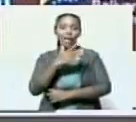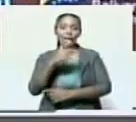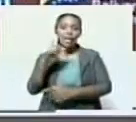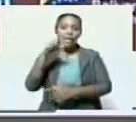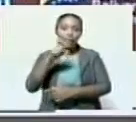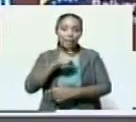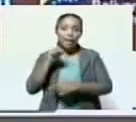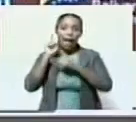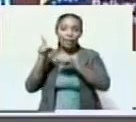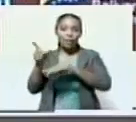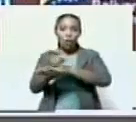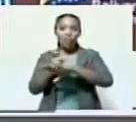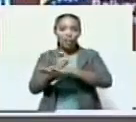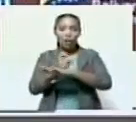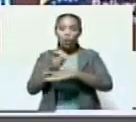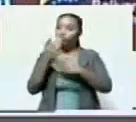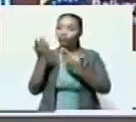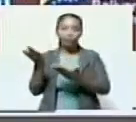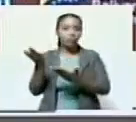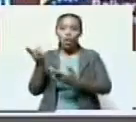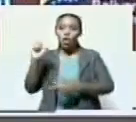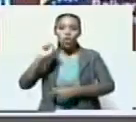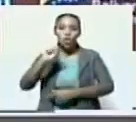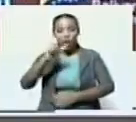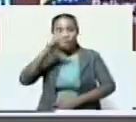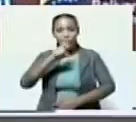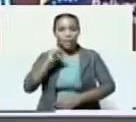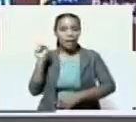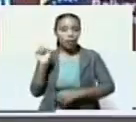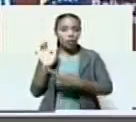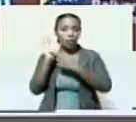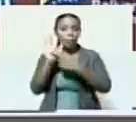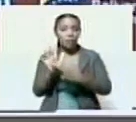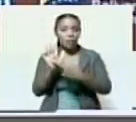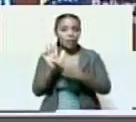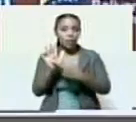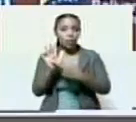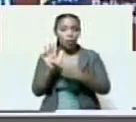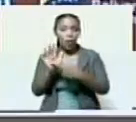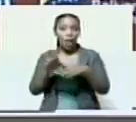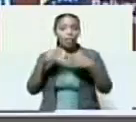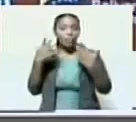que tienen. No se merecen esos representantes